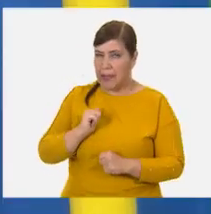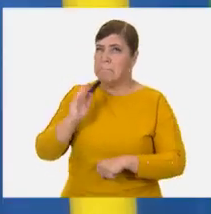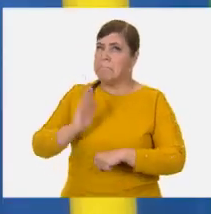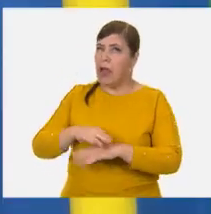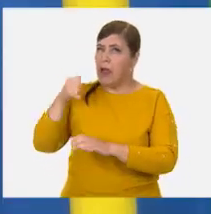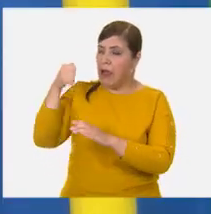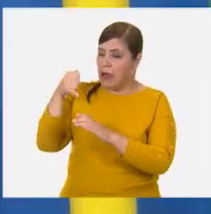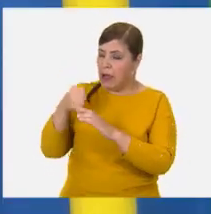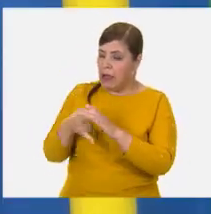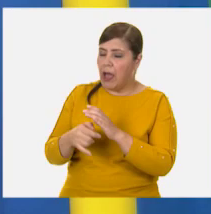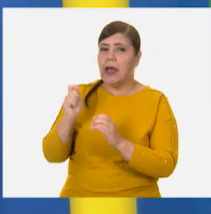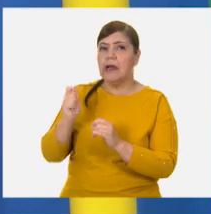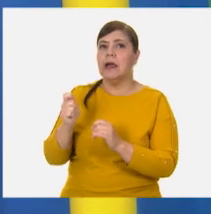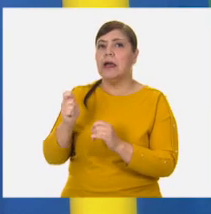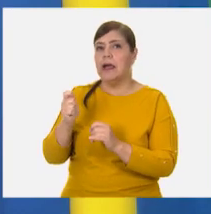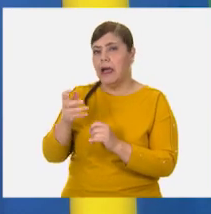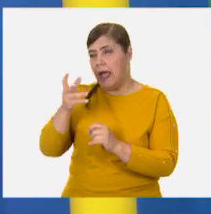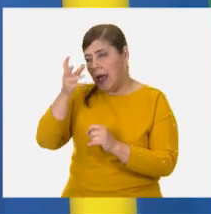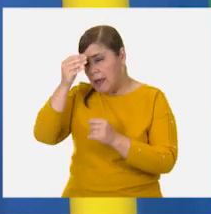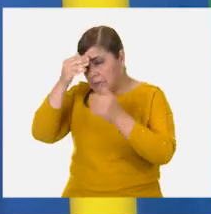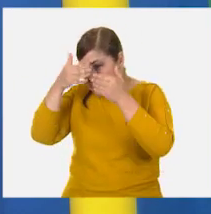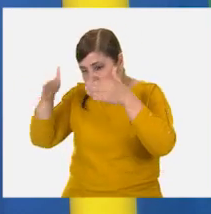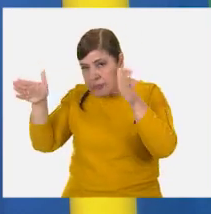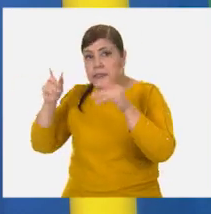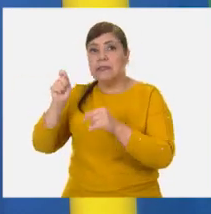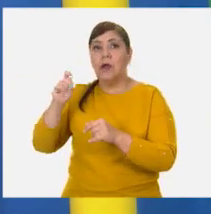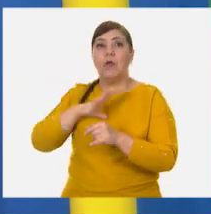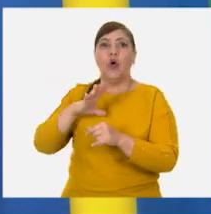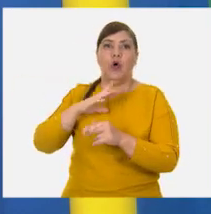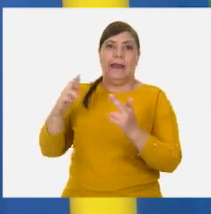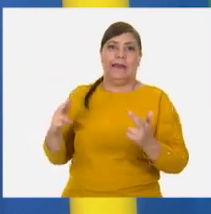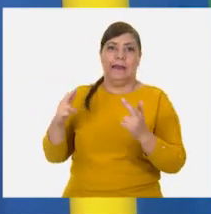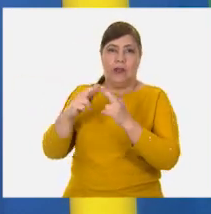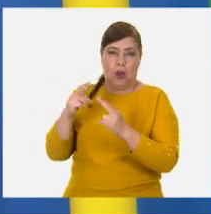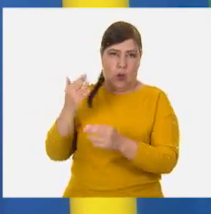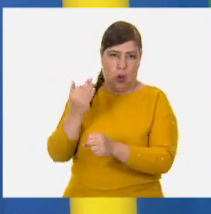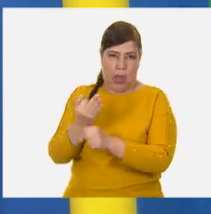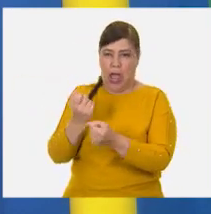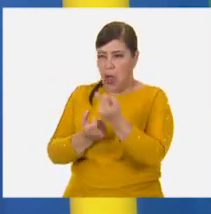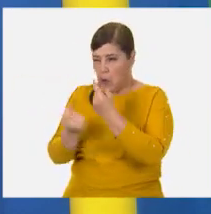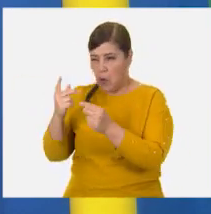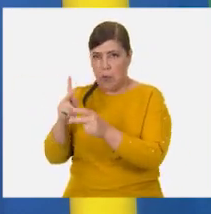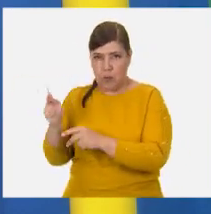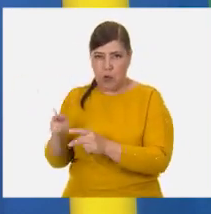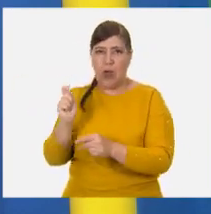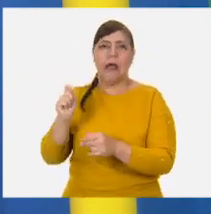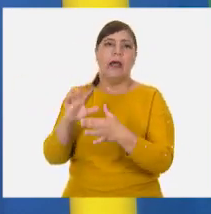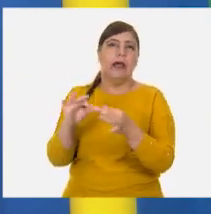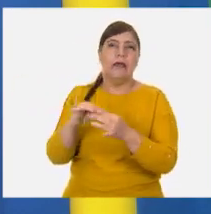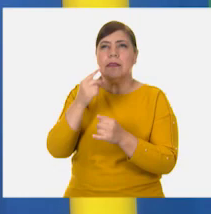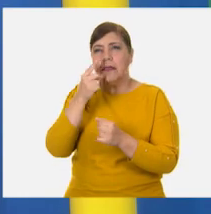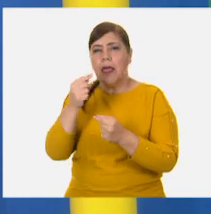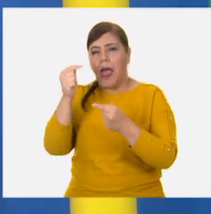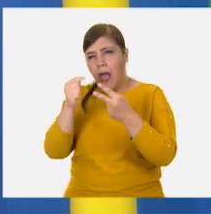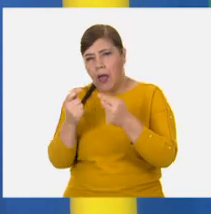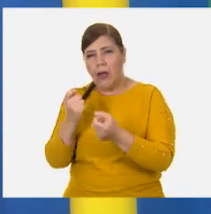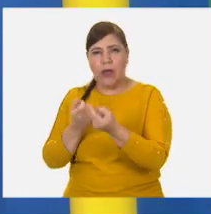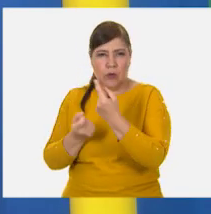la religión que practican algunos pueblos hoy en día y de manera muy breve mencionamos algunos aspectos